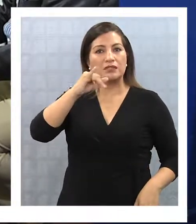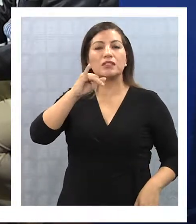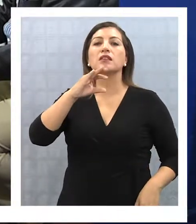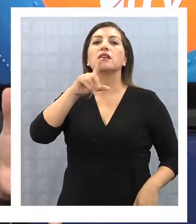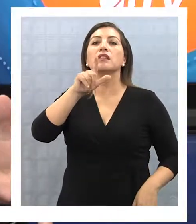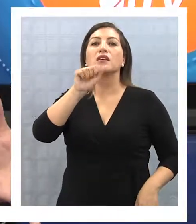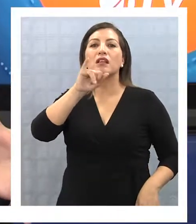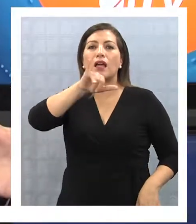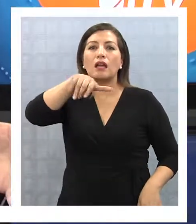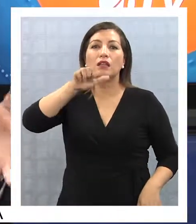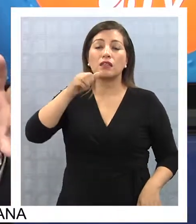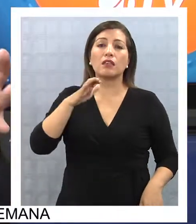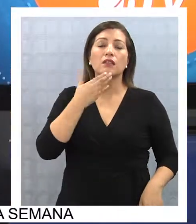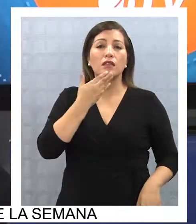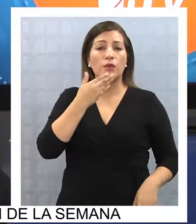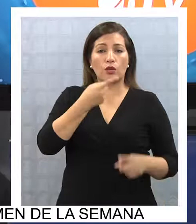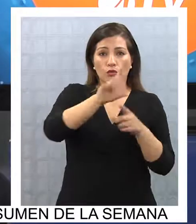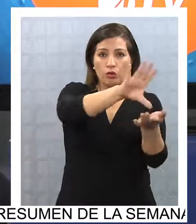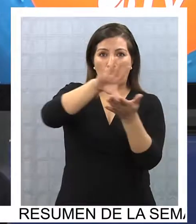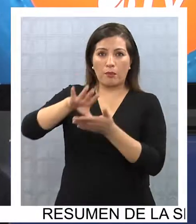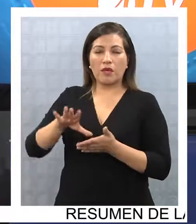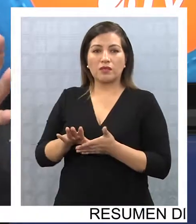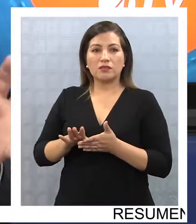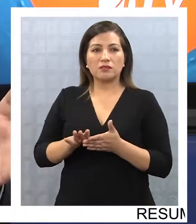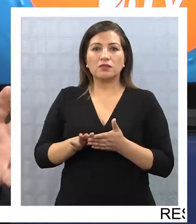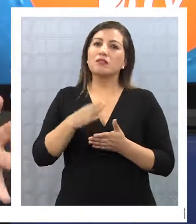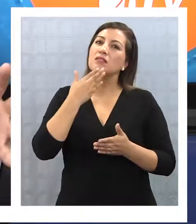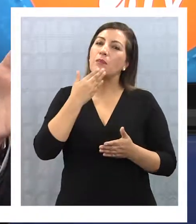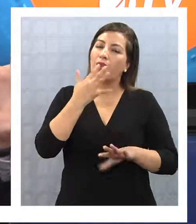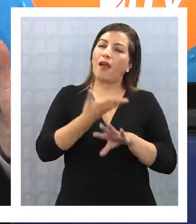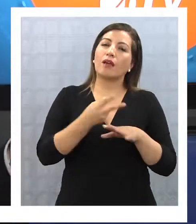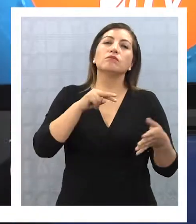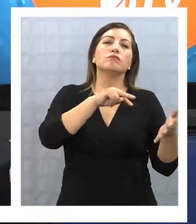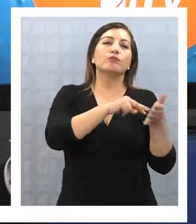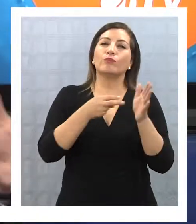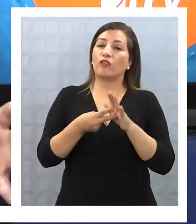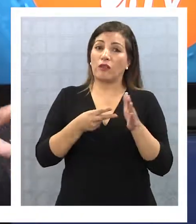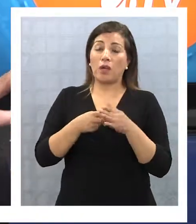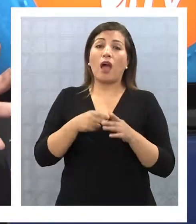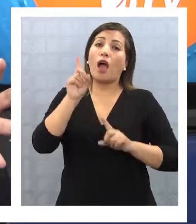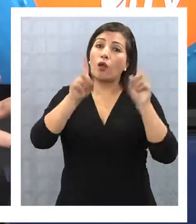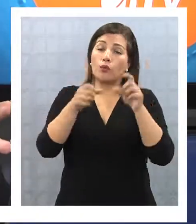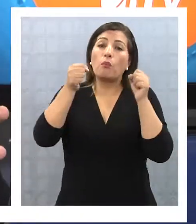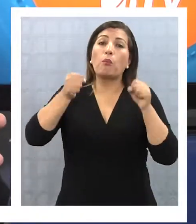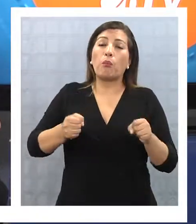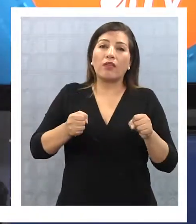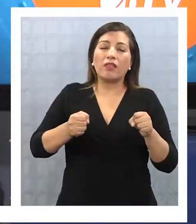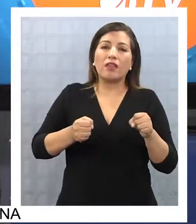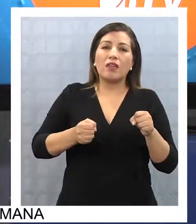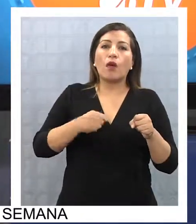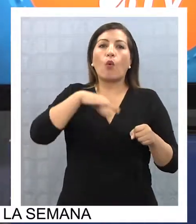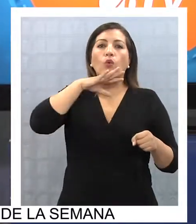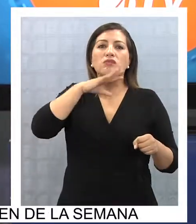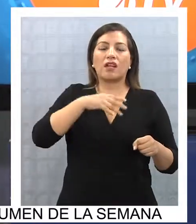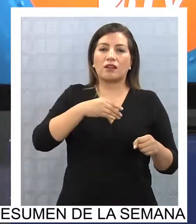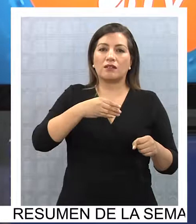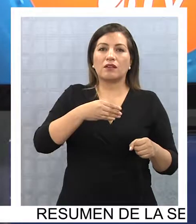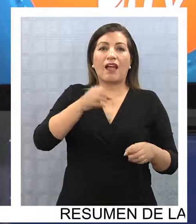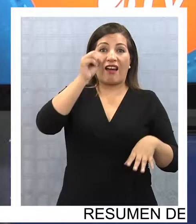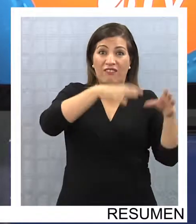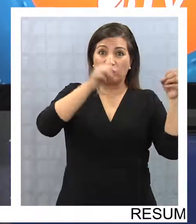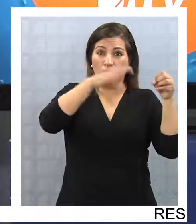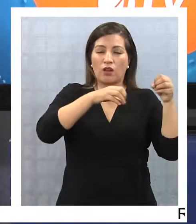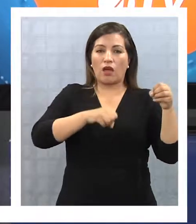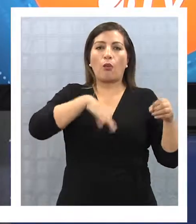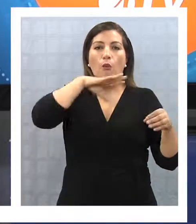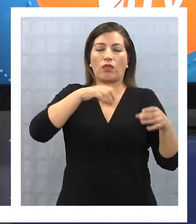Por ejemplo, en otros países que también hay matices y hay polémicas, se puede incinerar, se puede valorizar energéticamente, o bien pueden